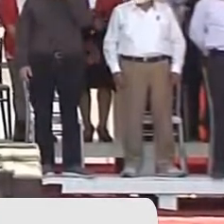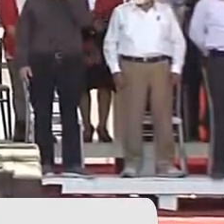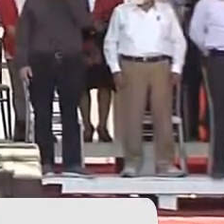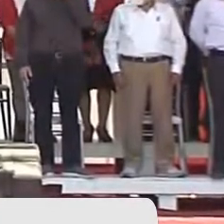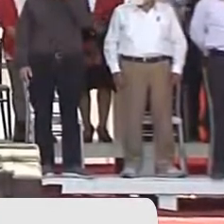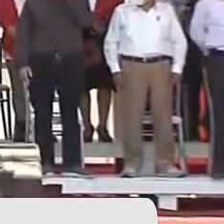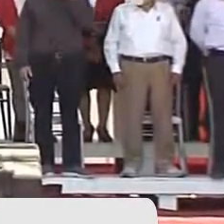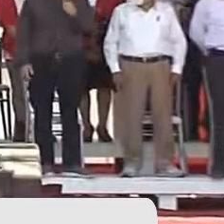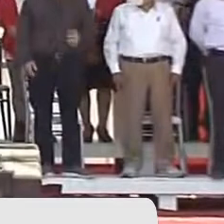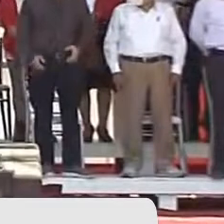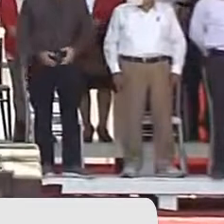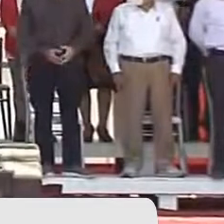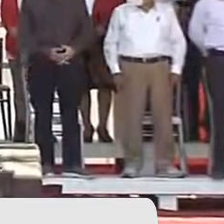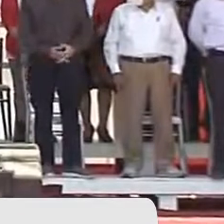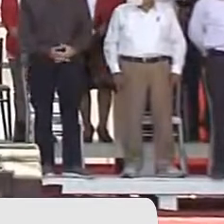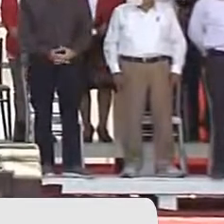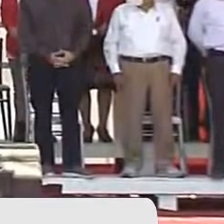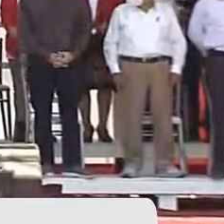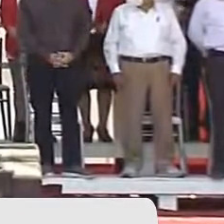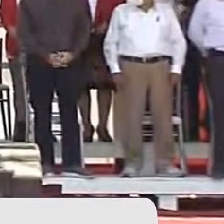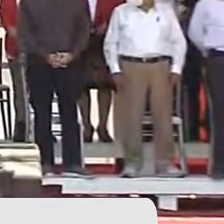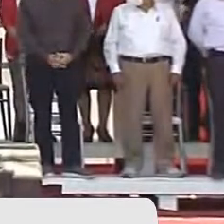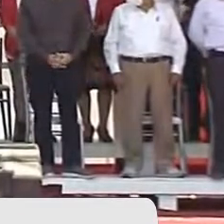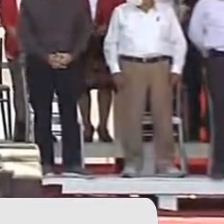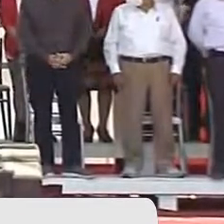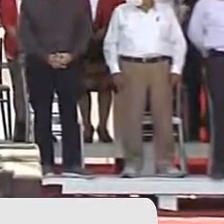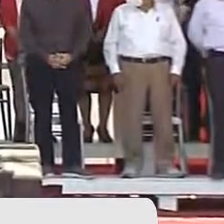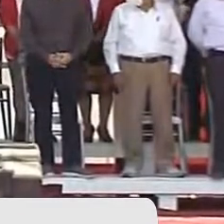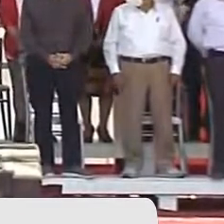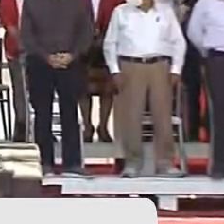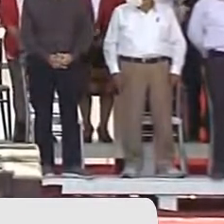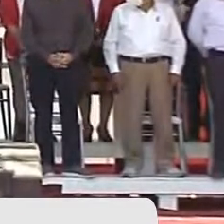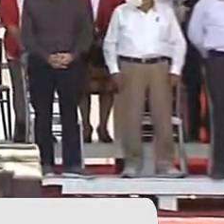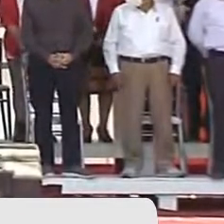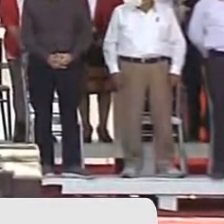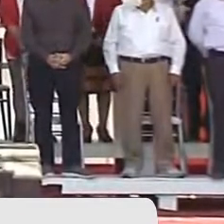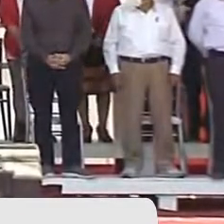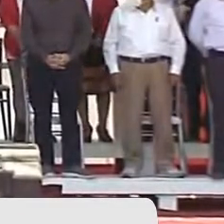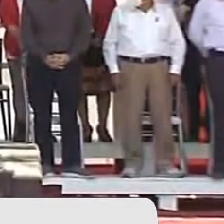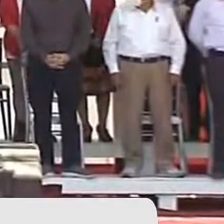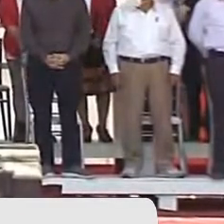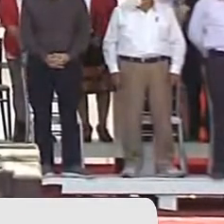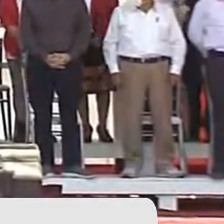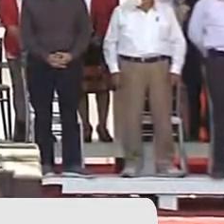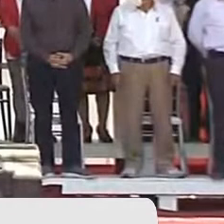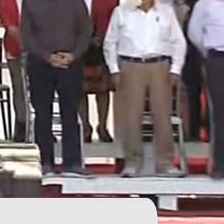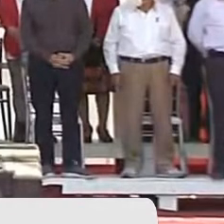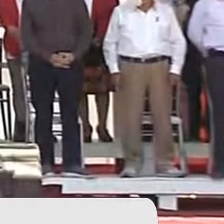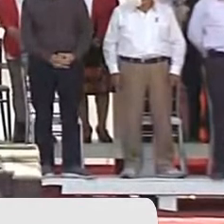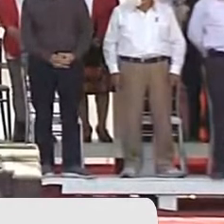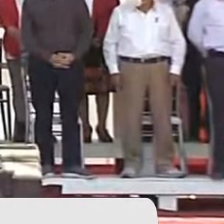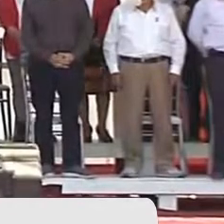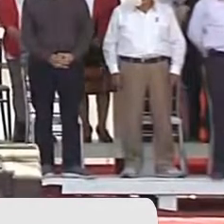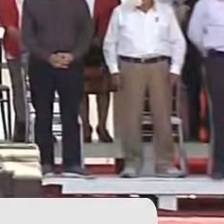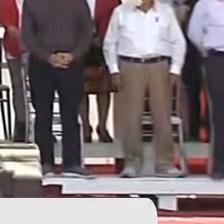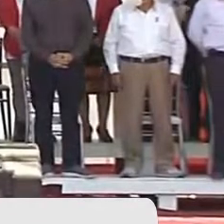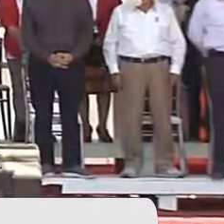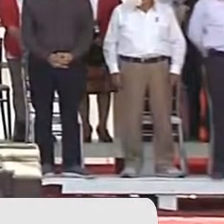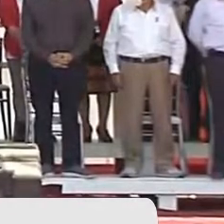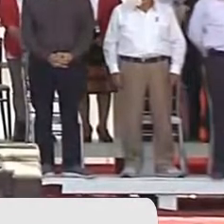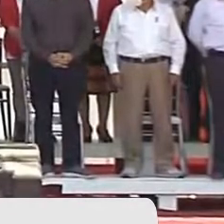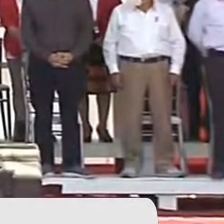apoyar finalmente estimado presidente en esta tierra de héroes que han combatido al